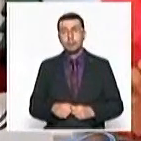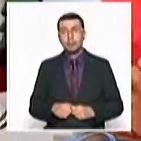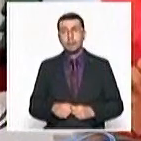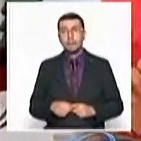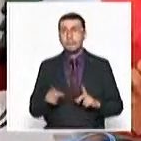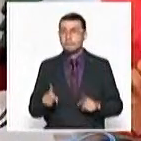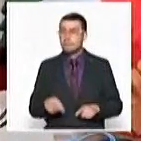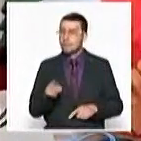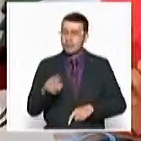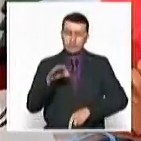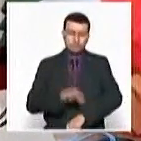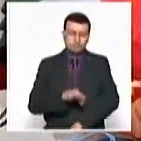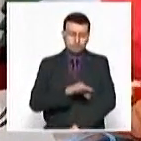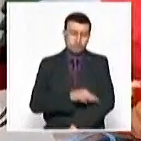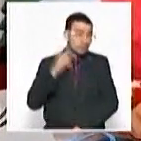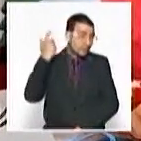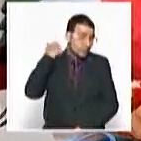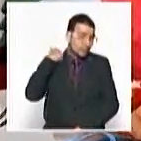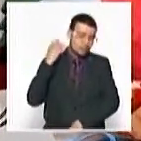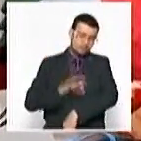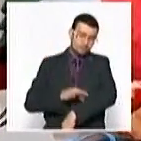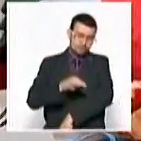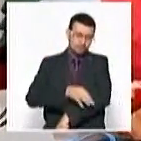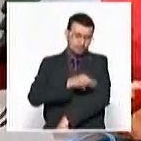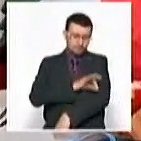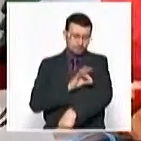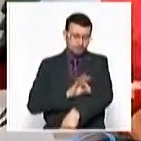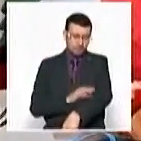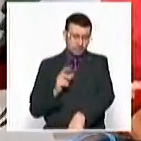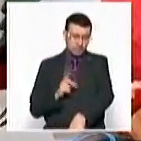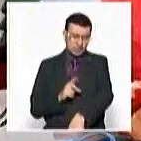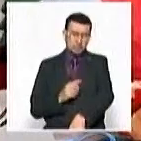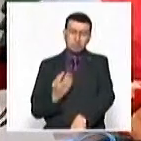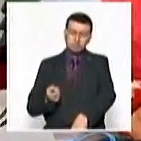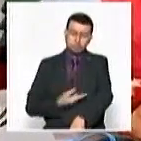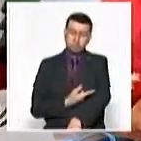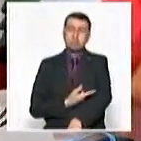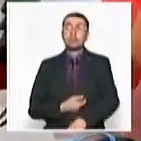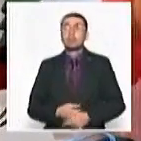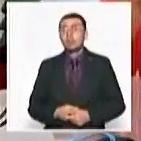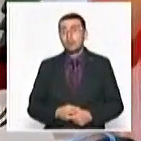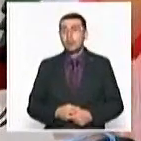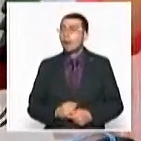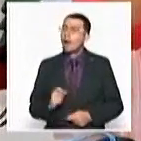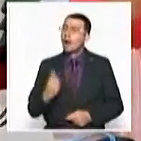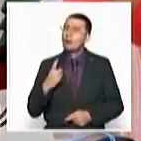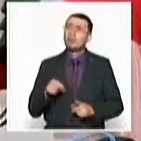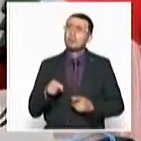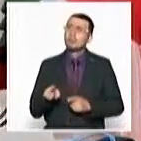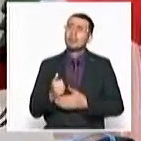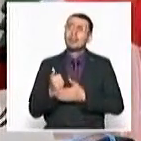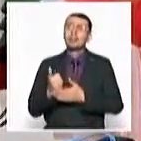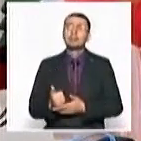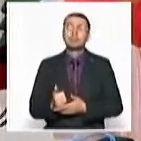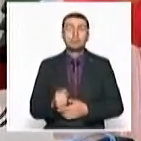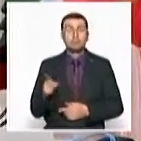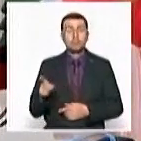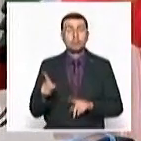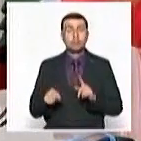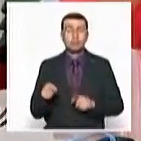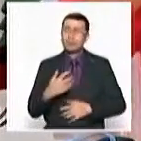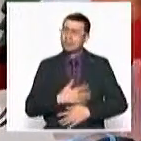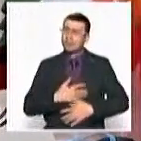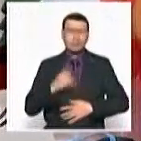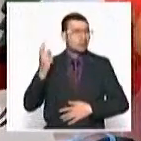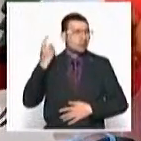la terapia neural. Yo creo que sería lo más indicado en estos pacientes. Hay algo que sirve mucho para esos tipos de